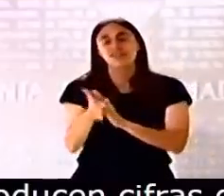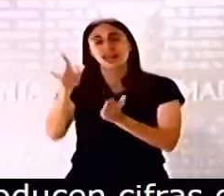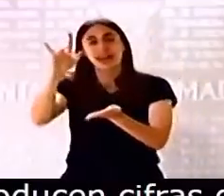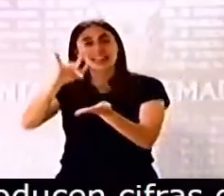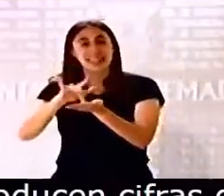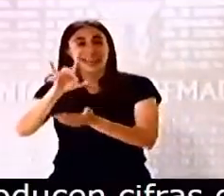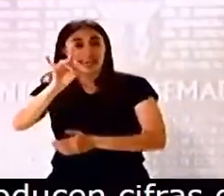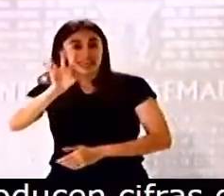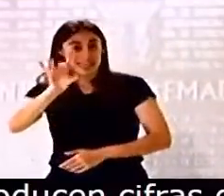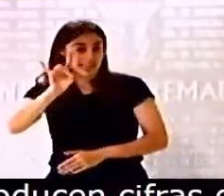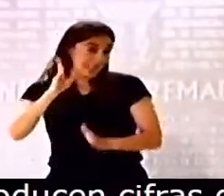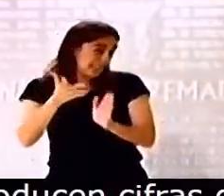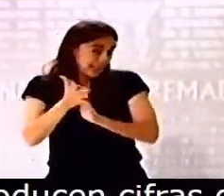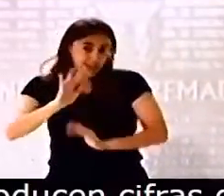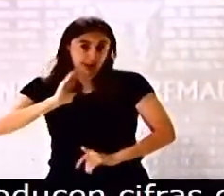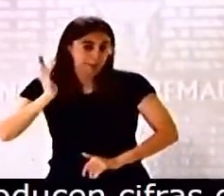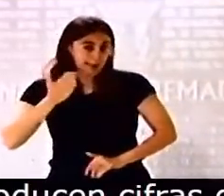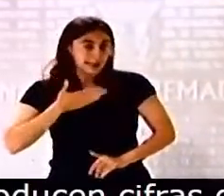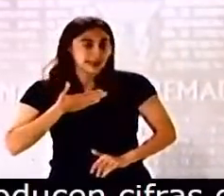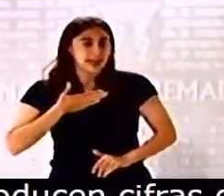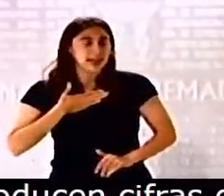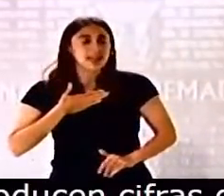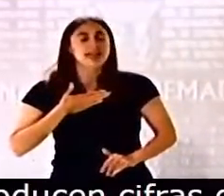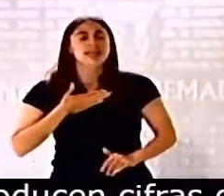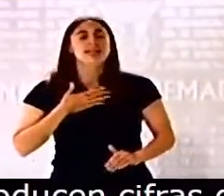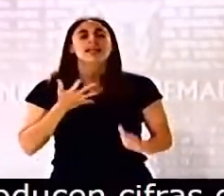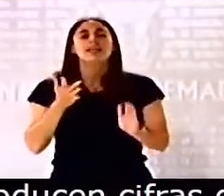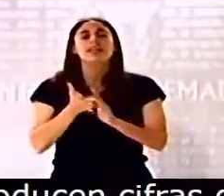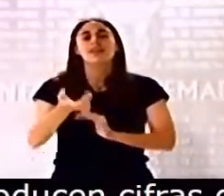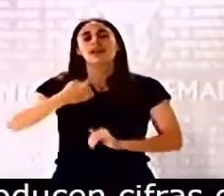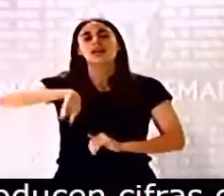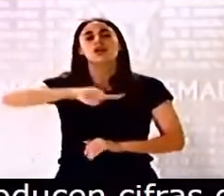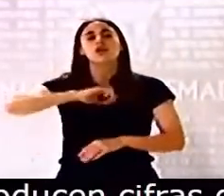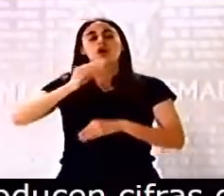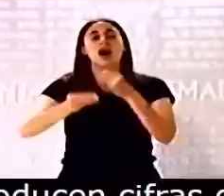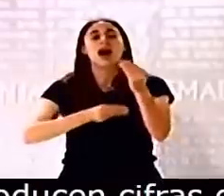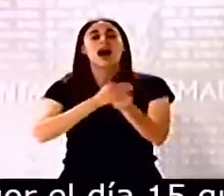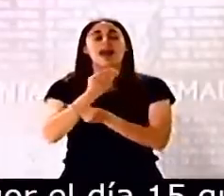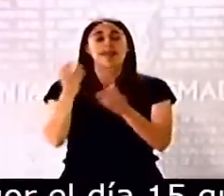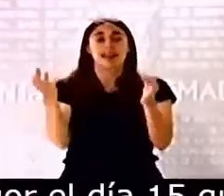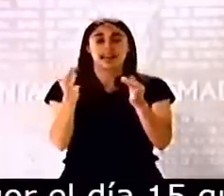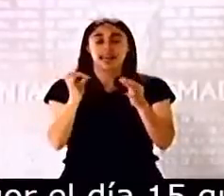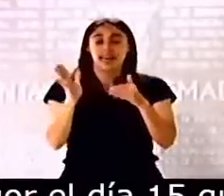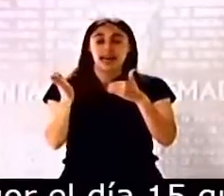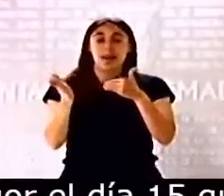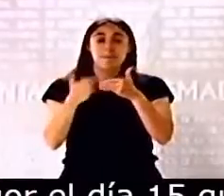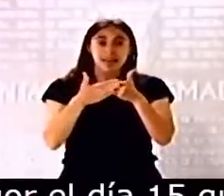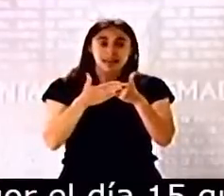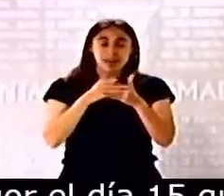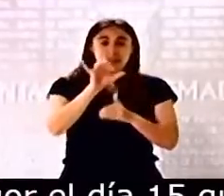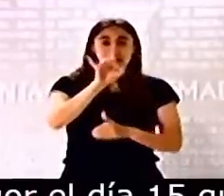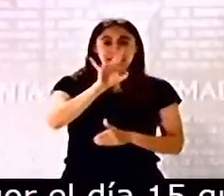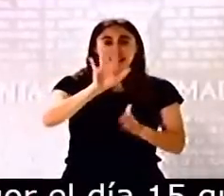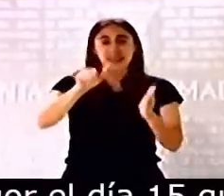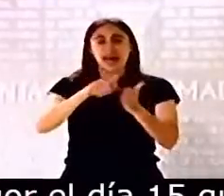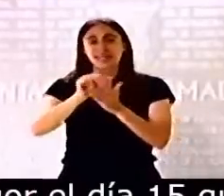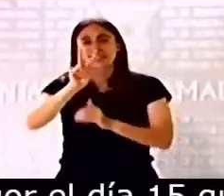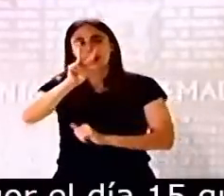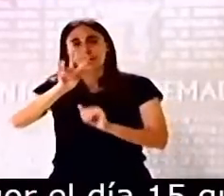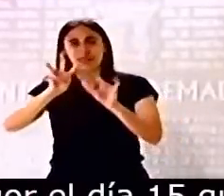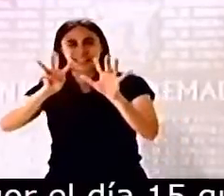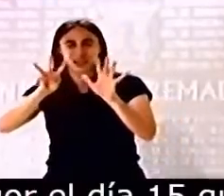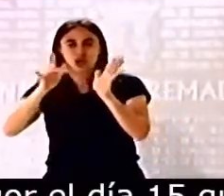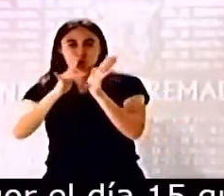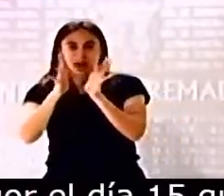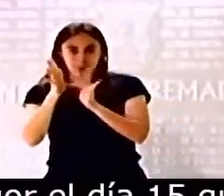decir, mañana, que hemos procedido a perimetrar del 15 de abril hasta el 28 de abril a